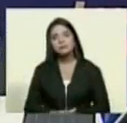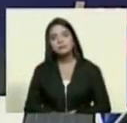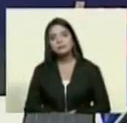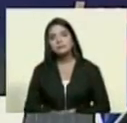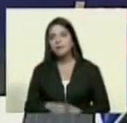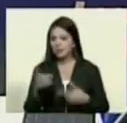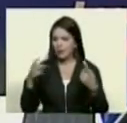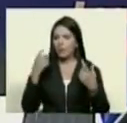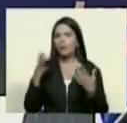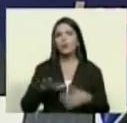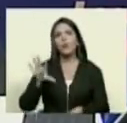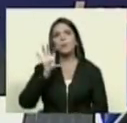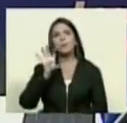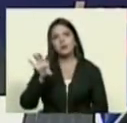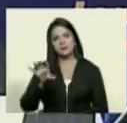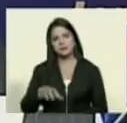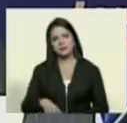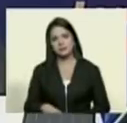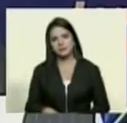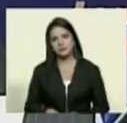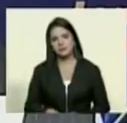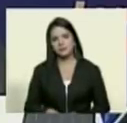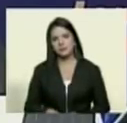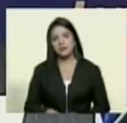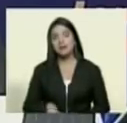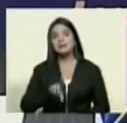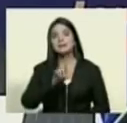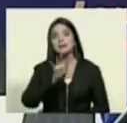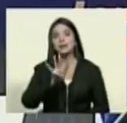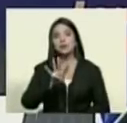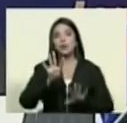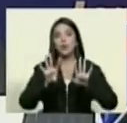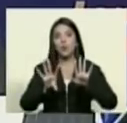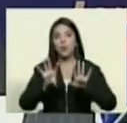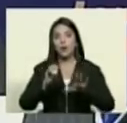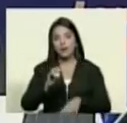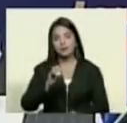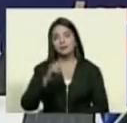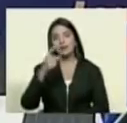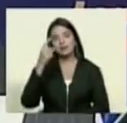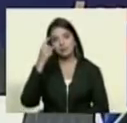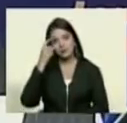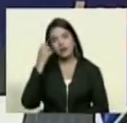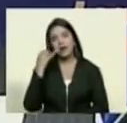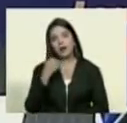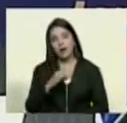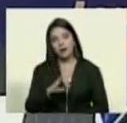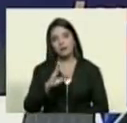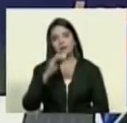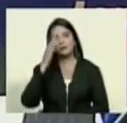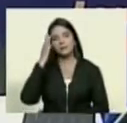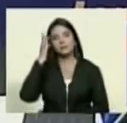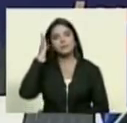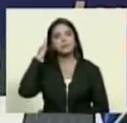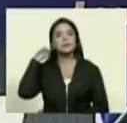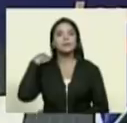Que me busquen un país que en 140 días haya acumulado más